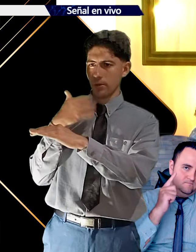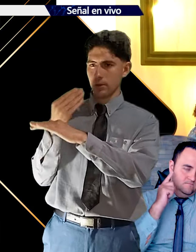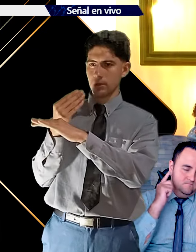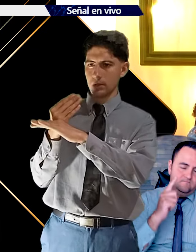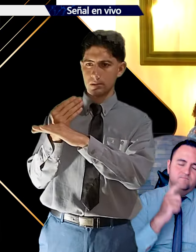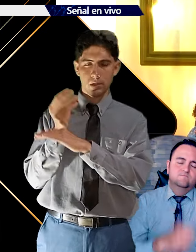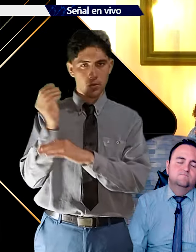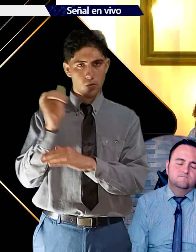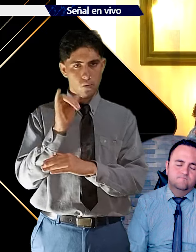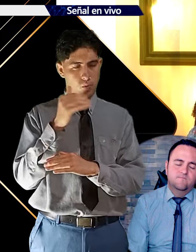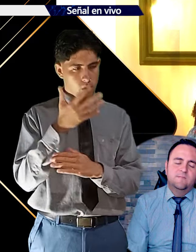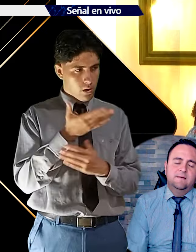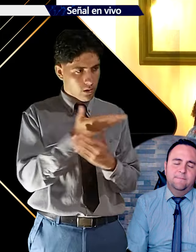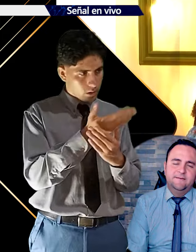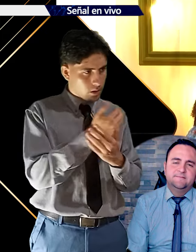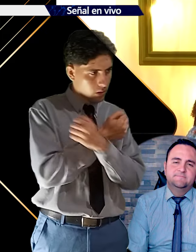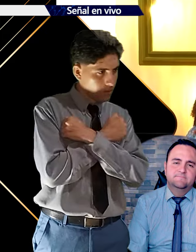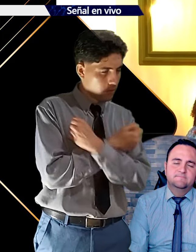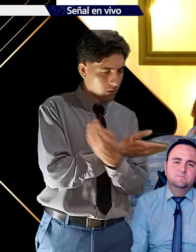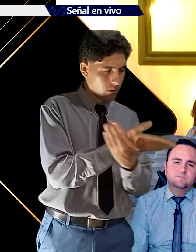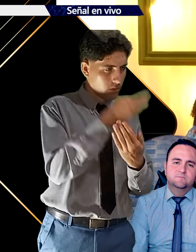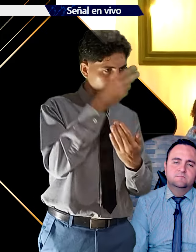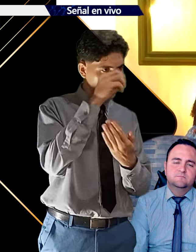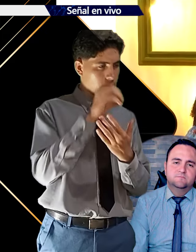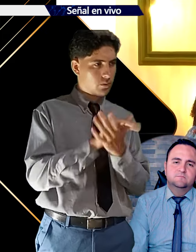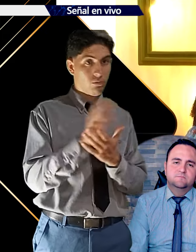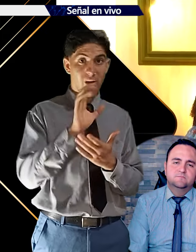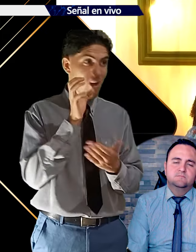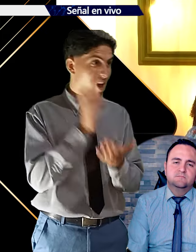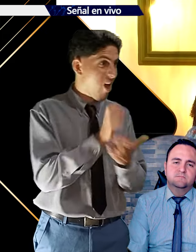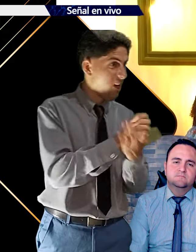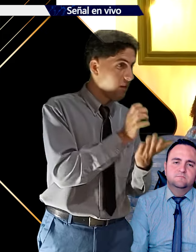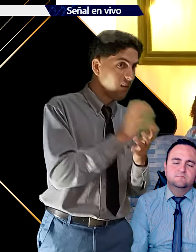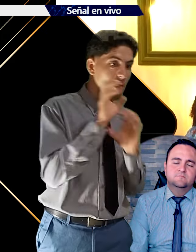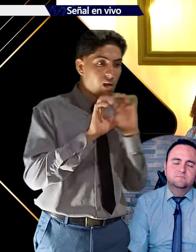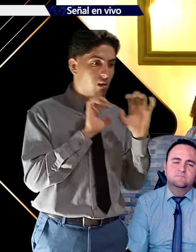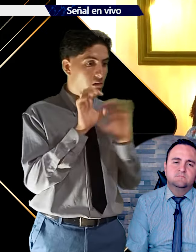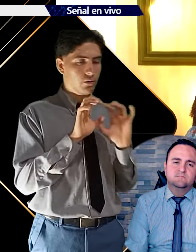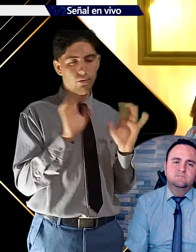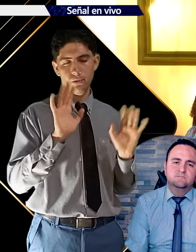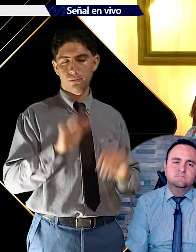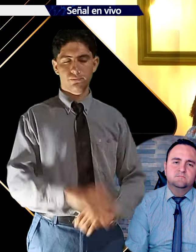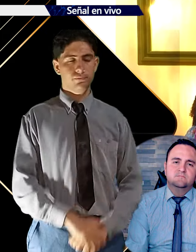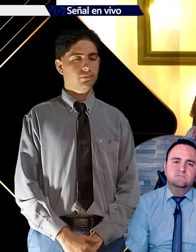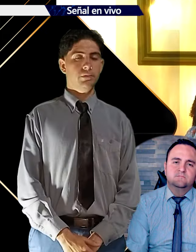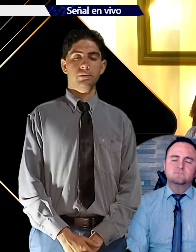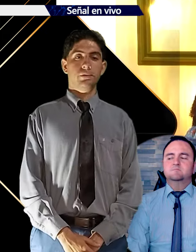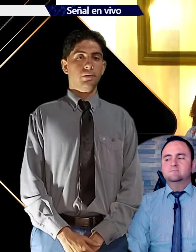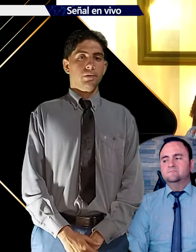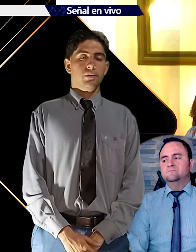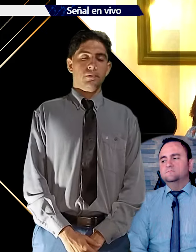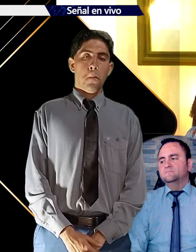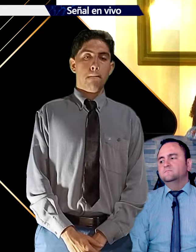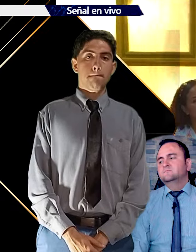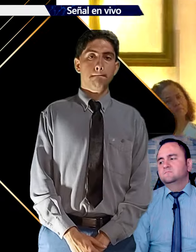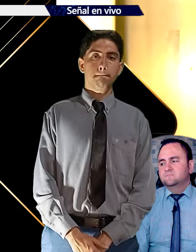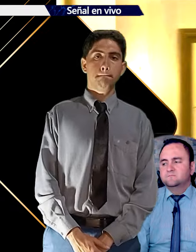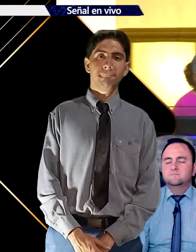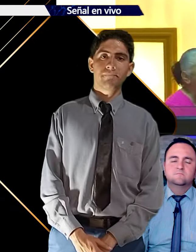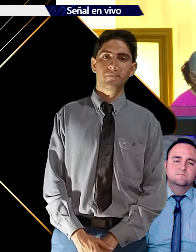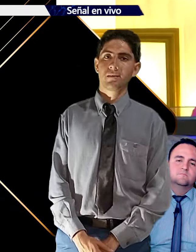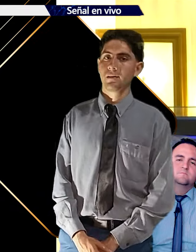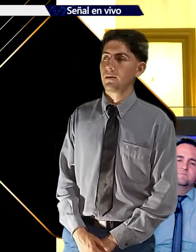las muchachas de la iglesia, así como les dedica tiempo, dedícale tiempo a tu hija. Escúchala, atiéndela, compréndela, porque estás en una guerra con ella. Y